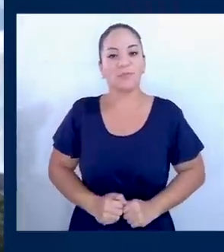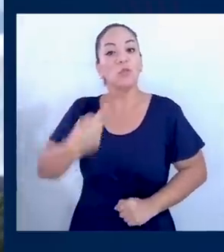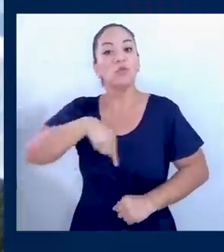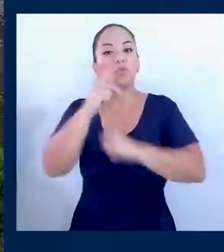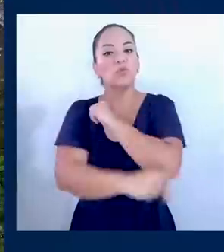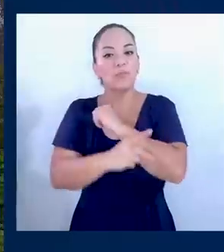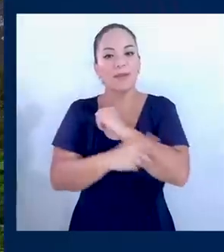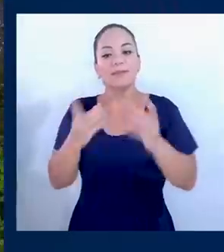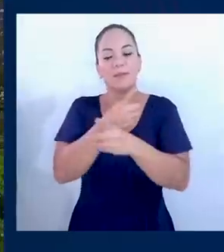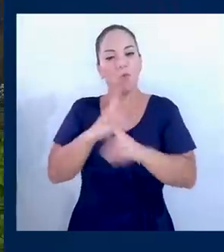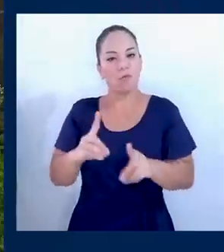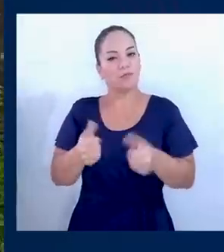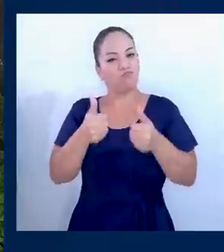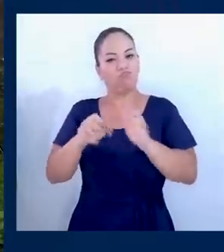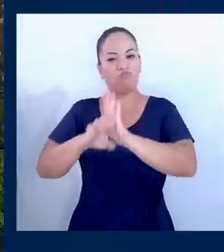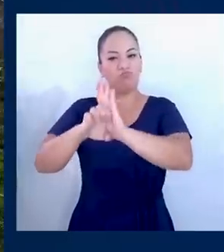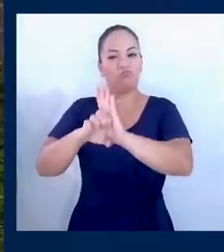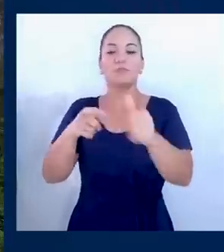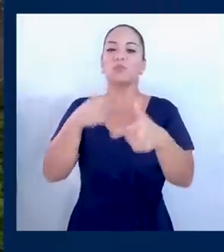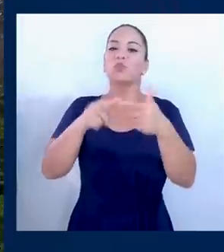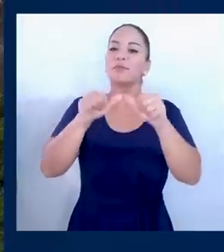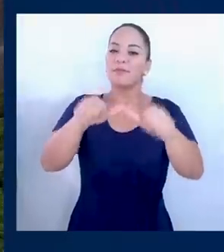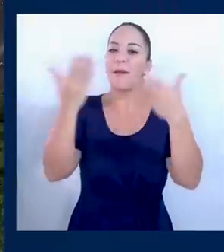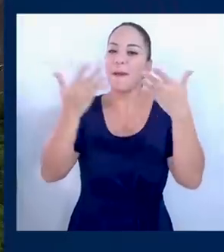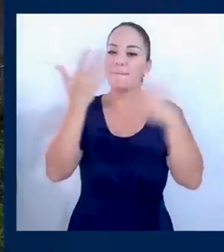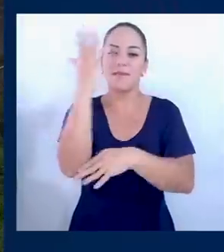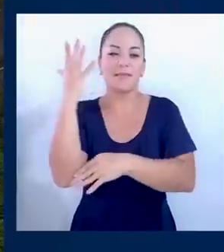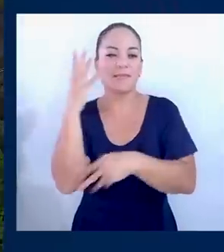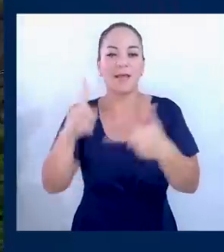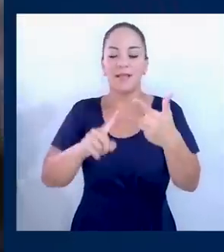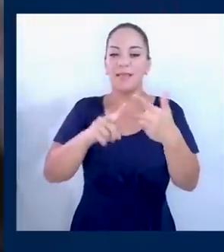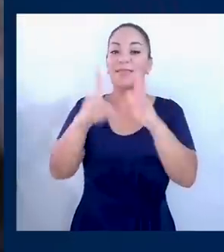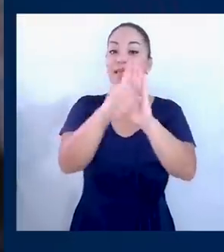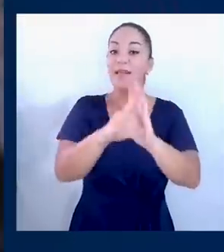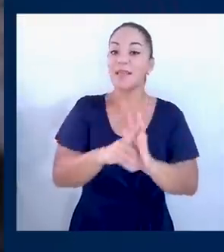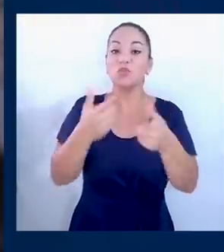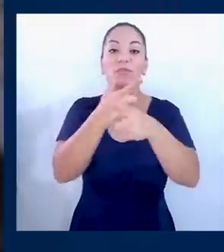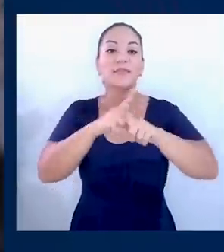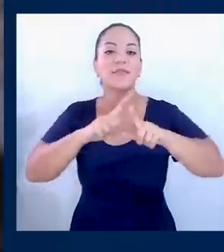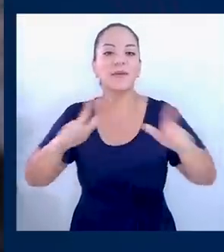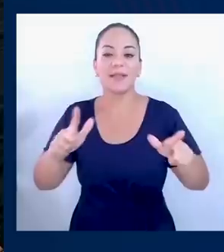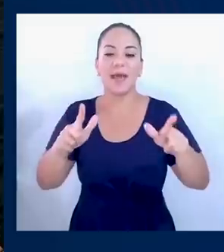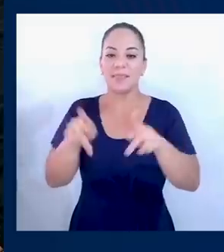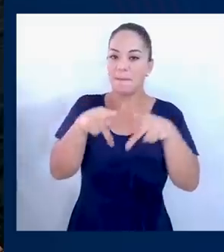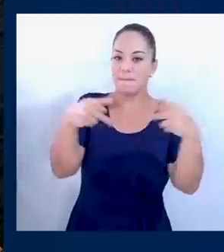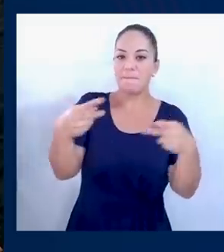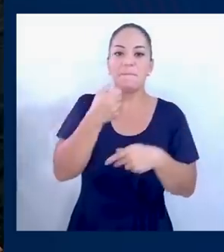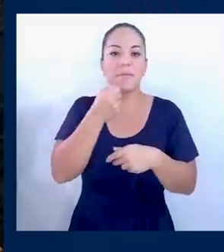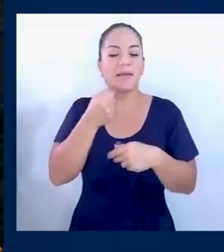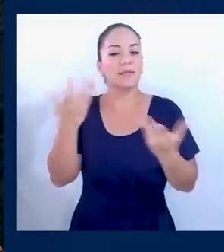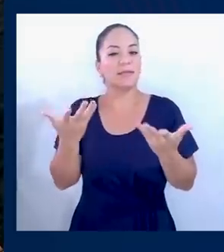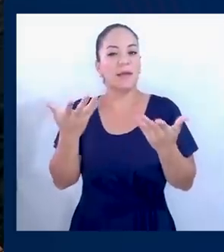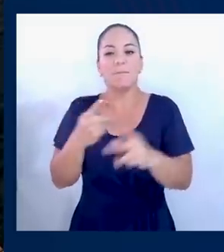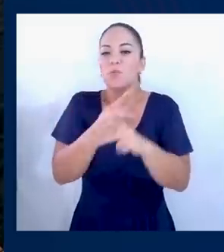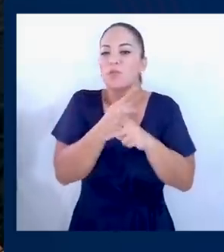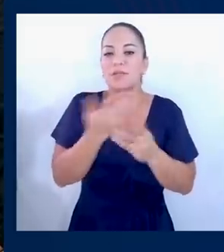democracia ejemplar, con sostenibilidad ambiental, con derechos de libertad de prensa y protección a los